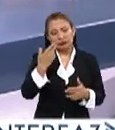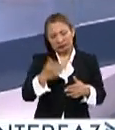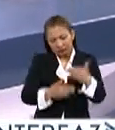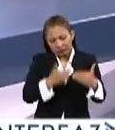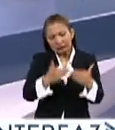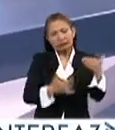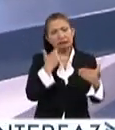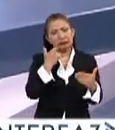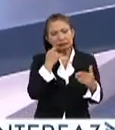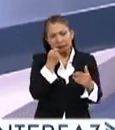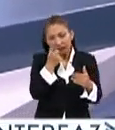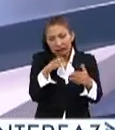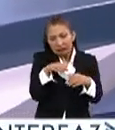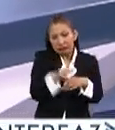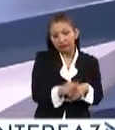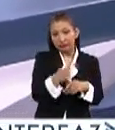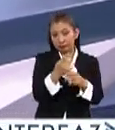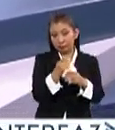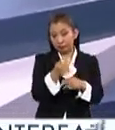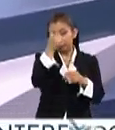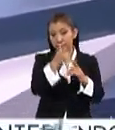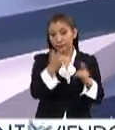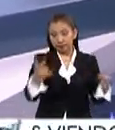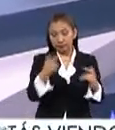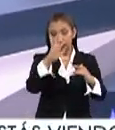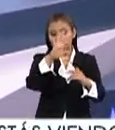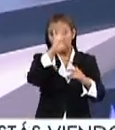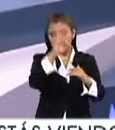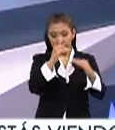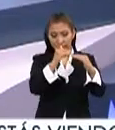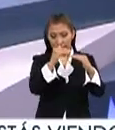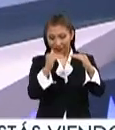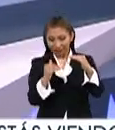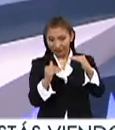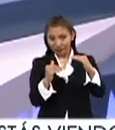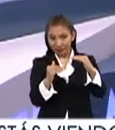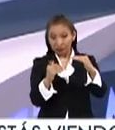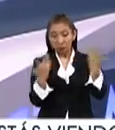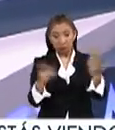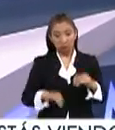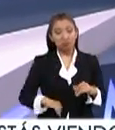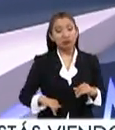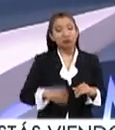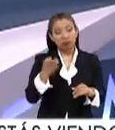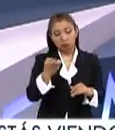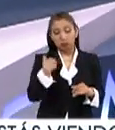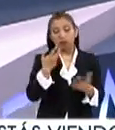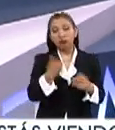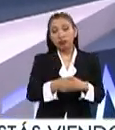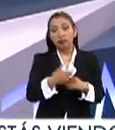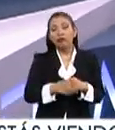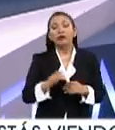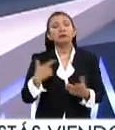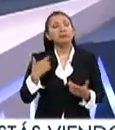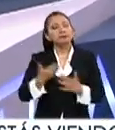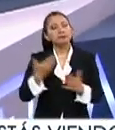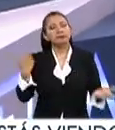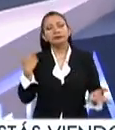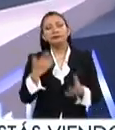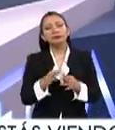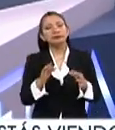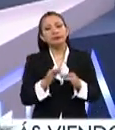de serlo. Claro. Porque por primera vez en la historia estamos por debajo del 5%. Claro. Pues interesante esta postura. Jorge,